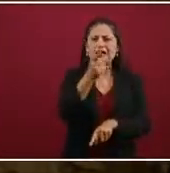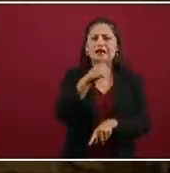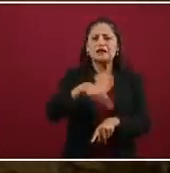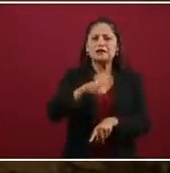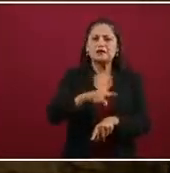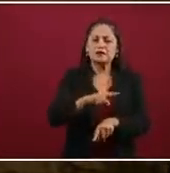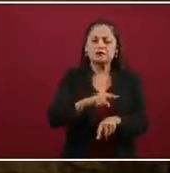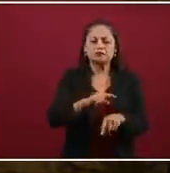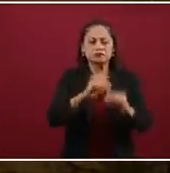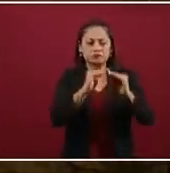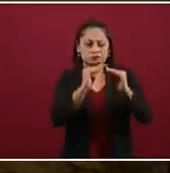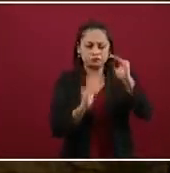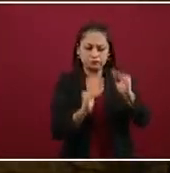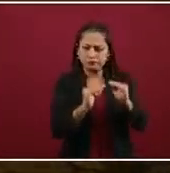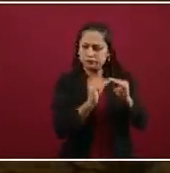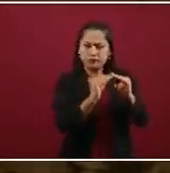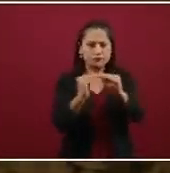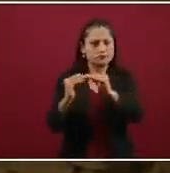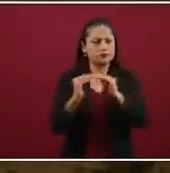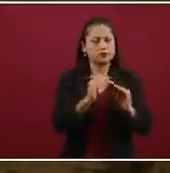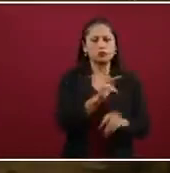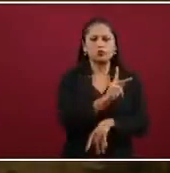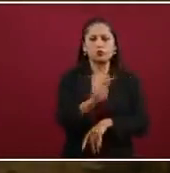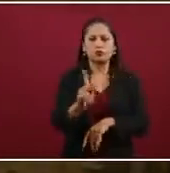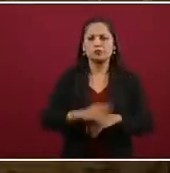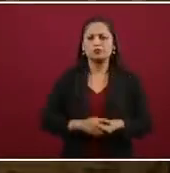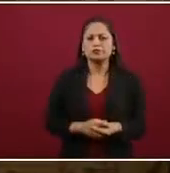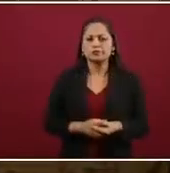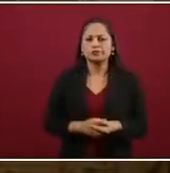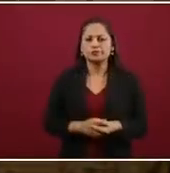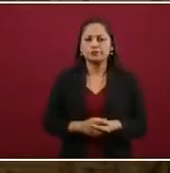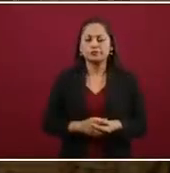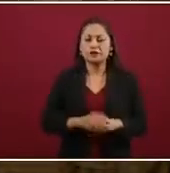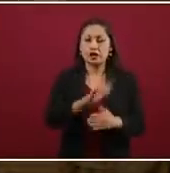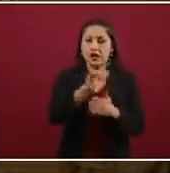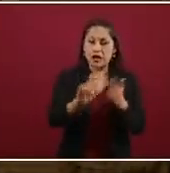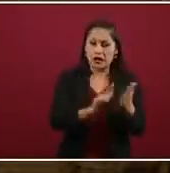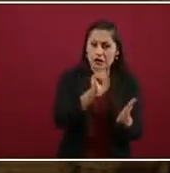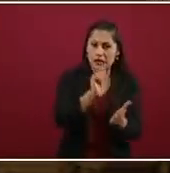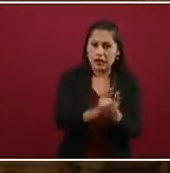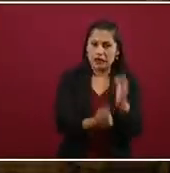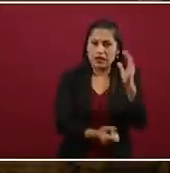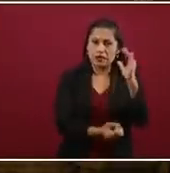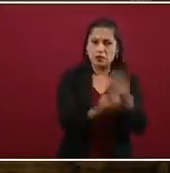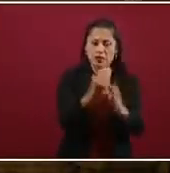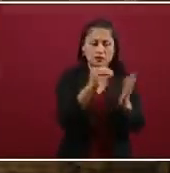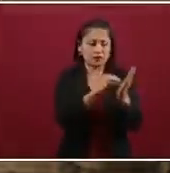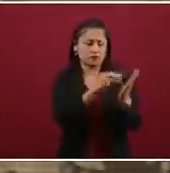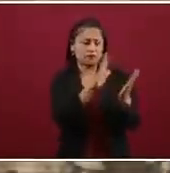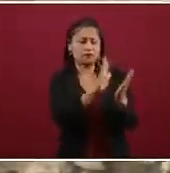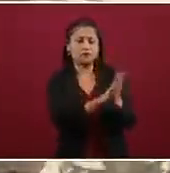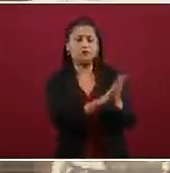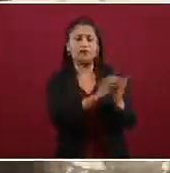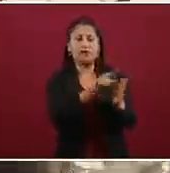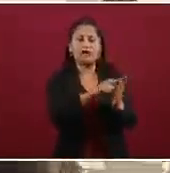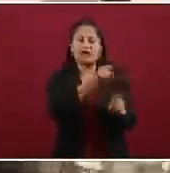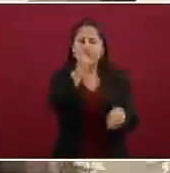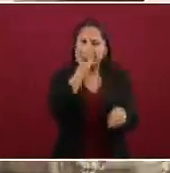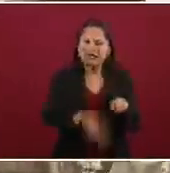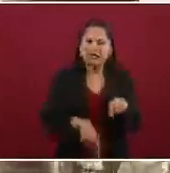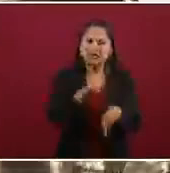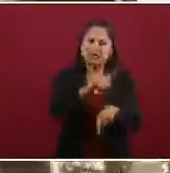quedando todos iguales. Que en la nueva legislación no se admita la tortura.